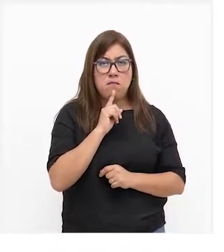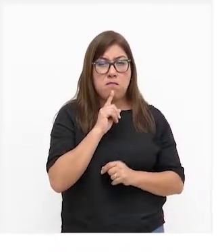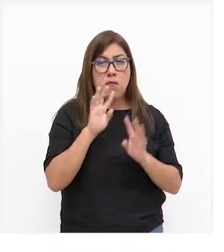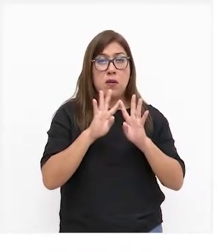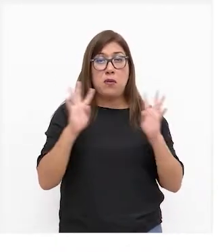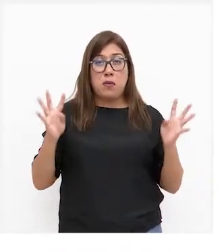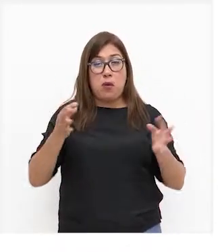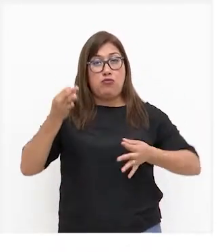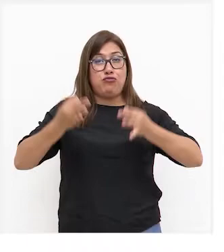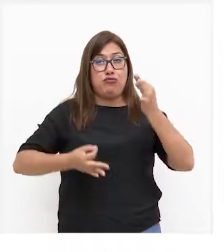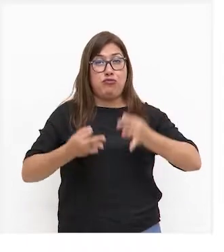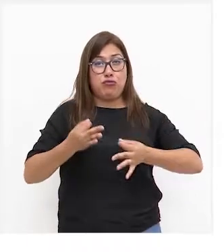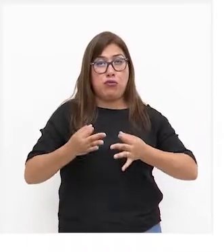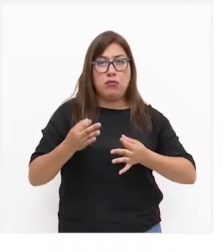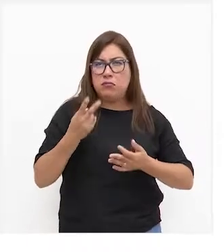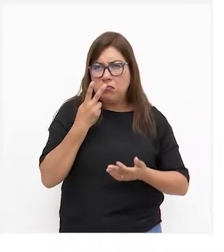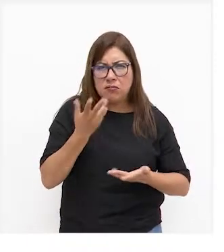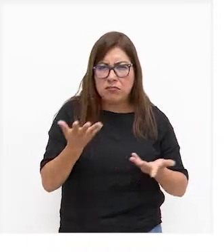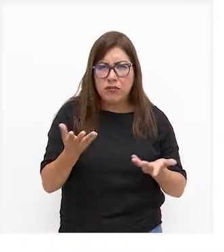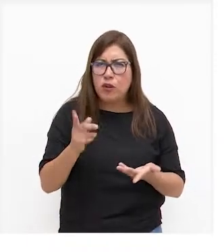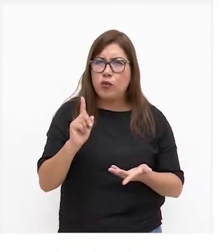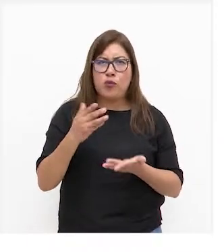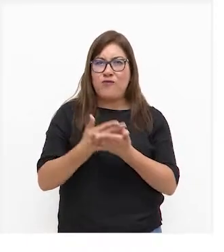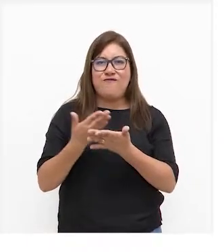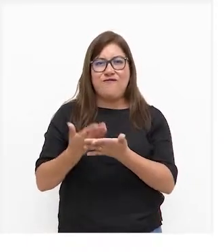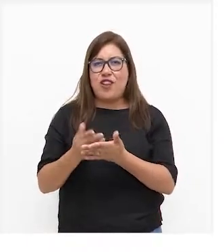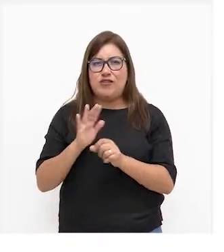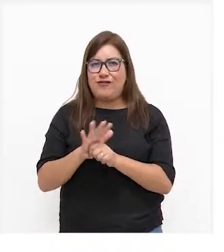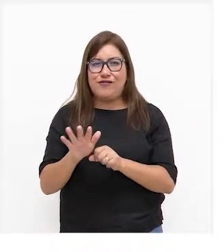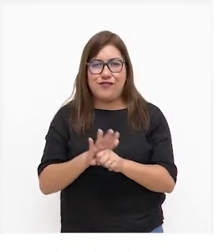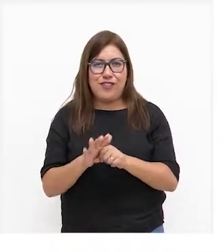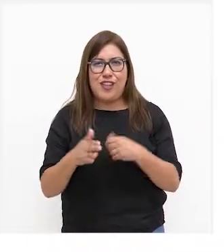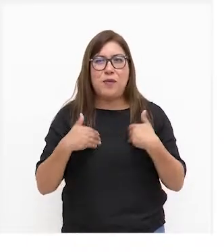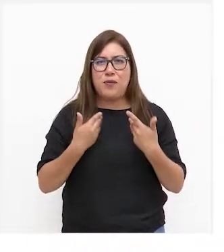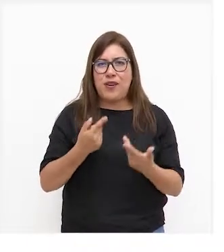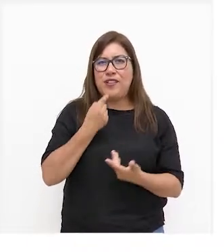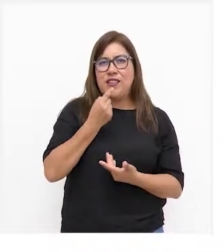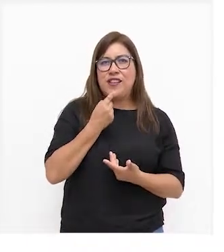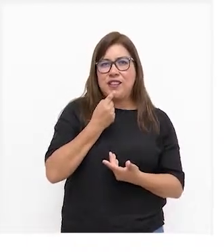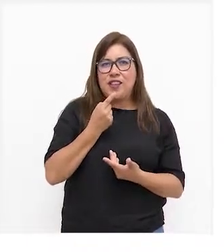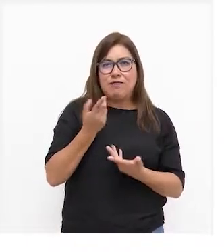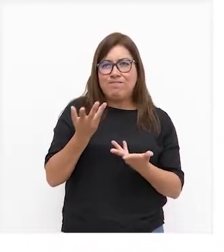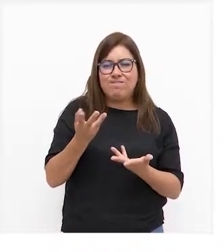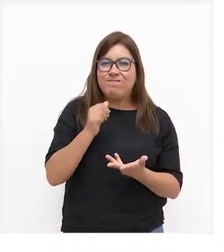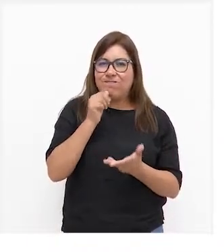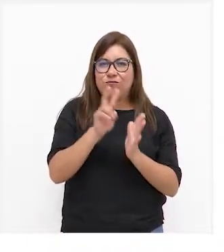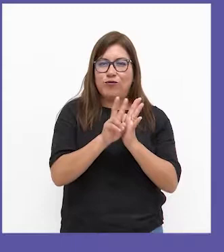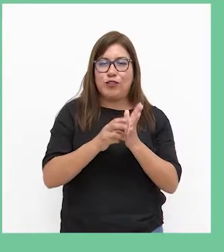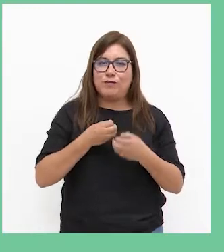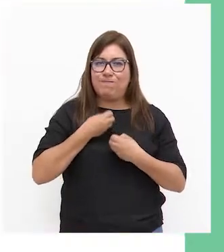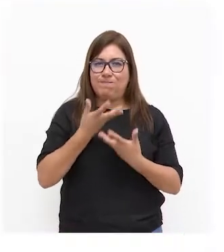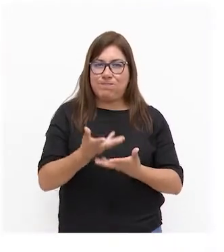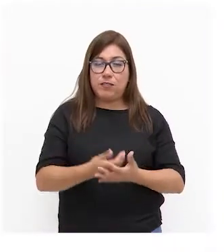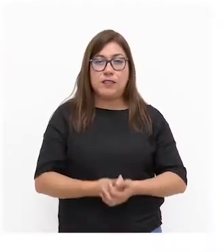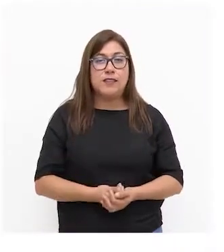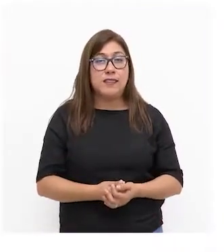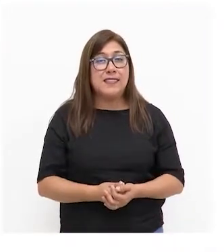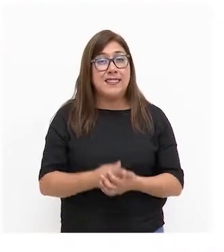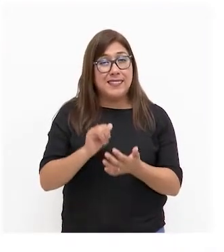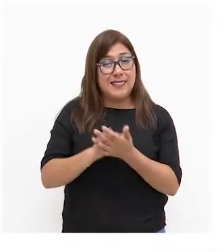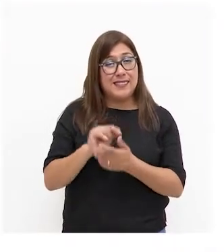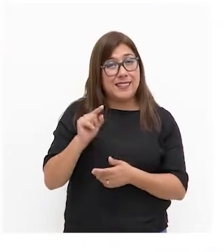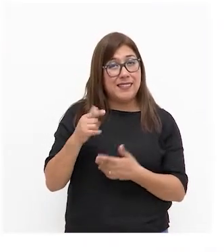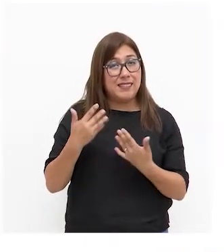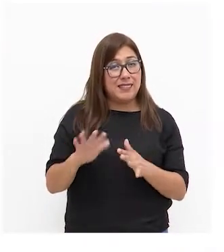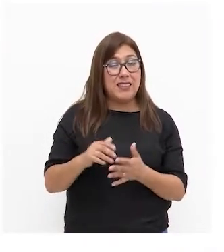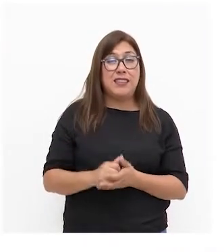audiencia, no puede ser considerada como prueba suficiente para determinar que no puede expresar voluntad. En este